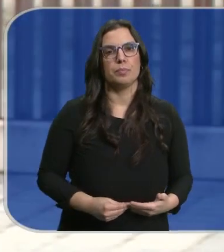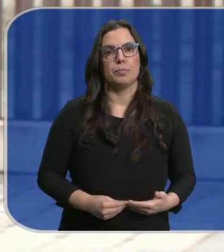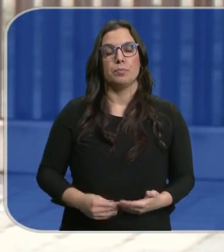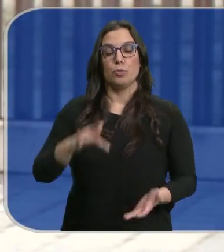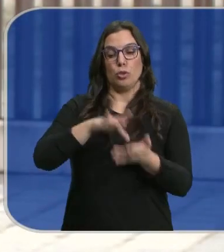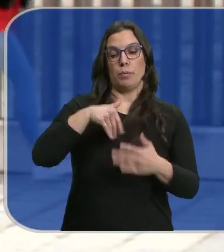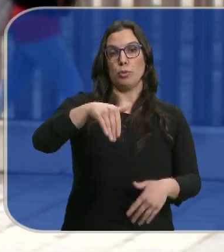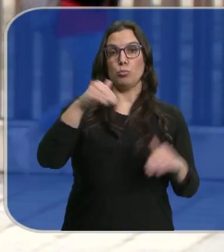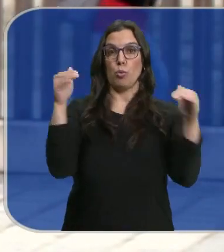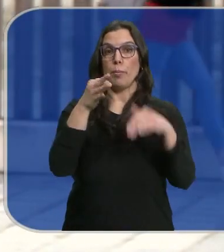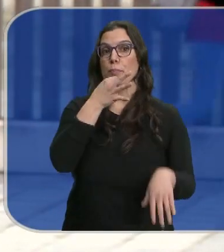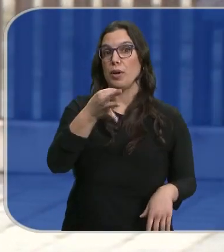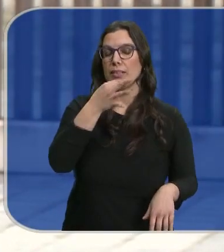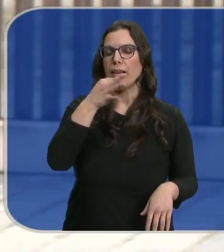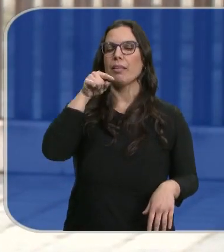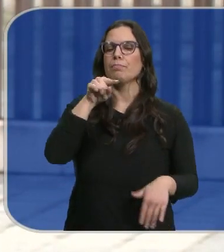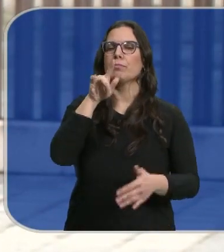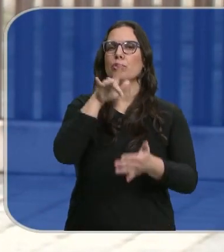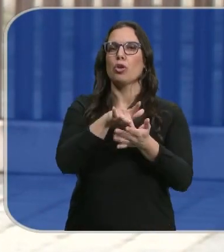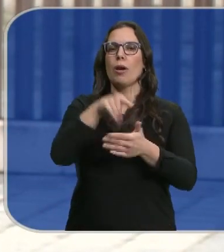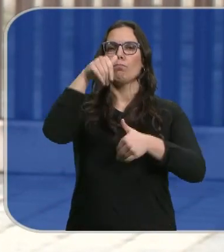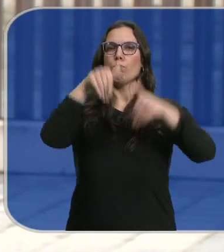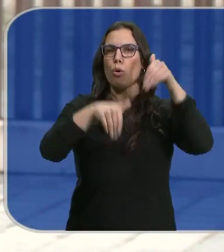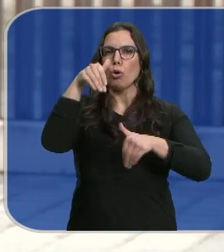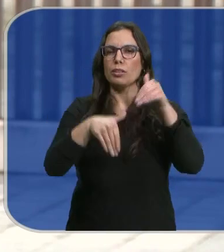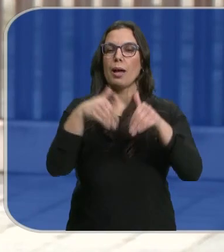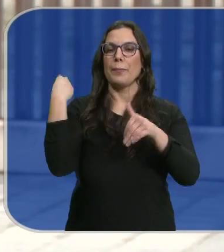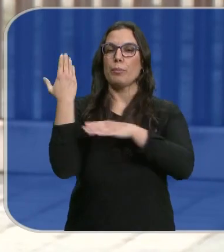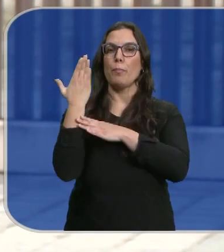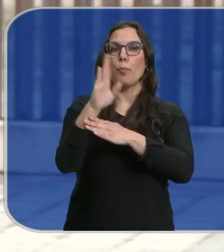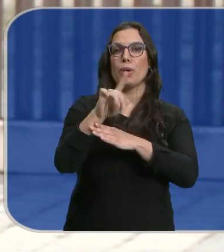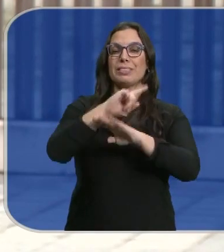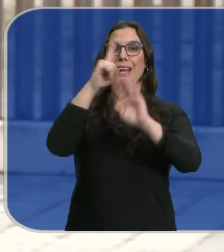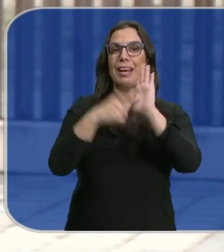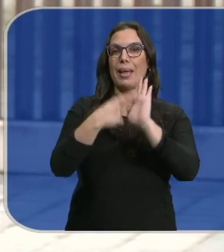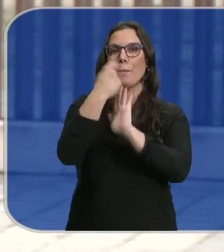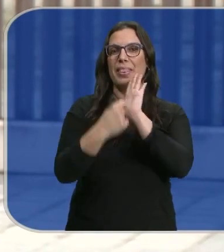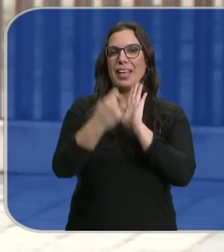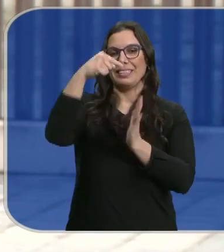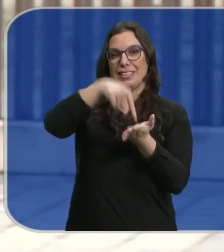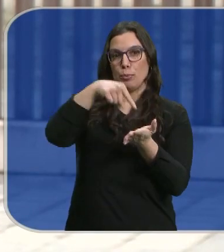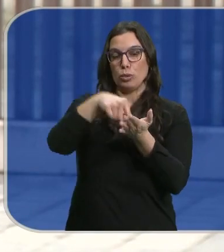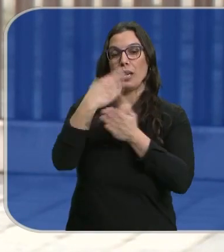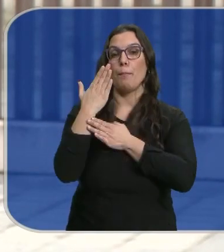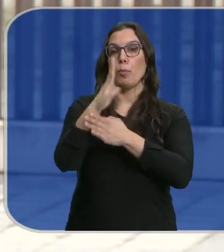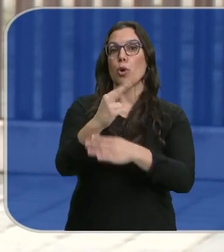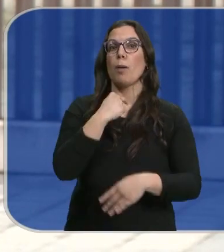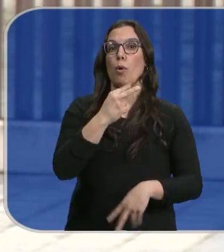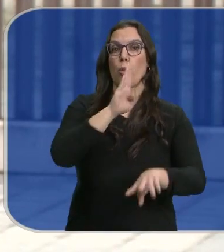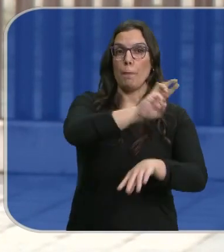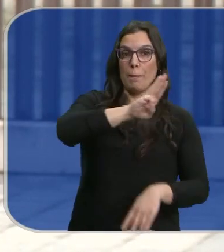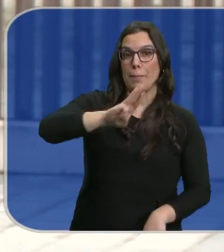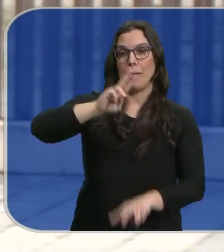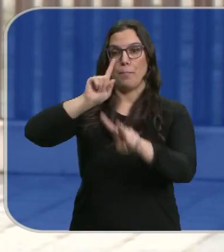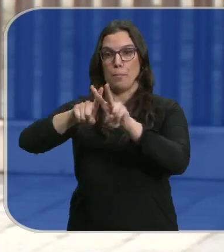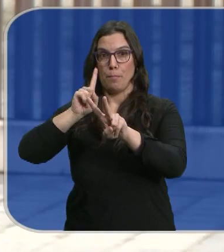Será este jueves por la tarde y se someterá a consideración la proposición de ley de medidas tributarias a propuesta del Partido Popular